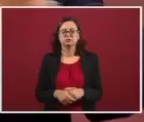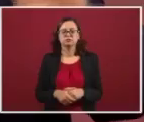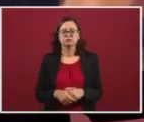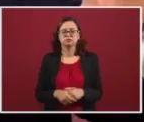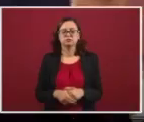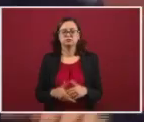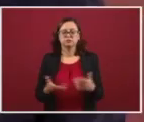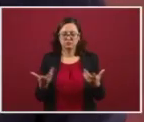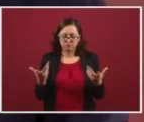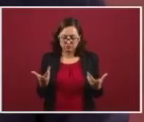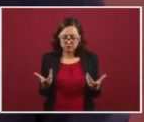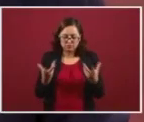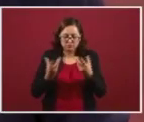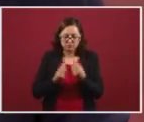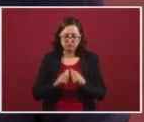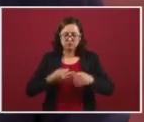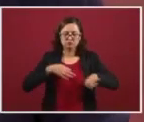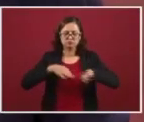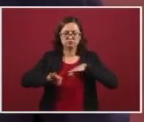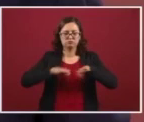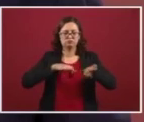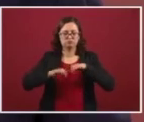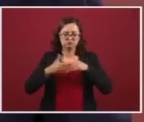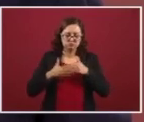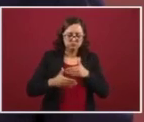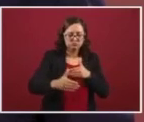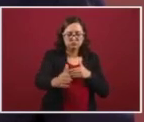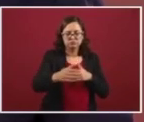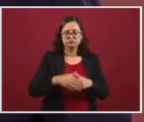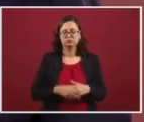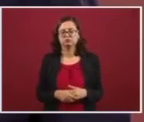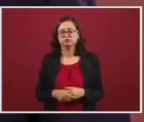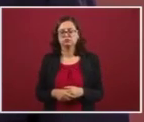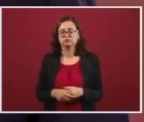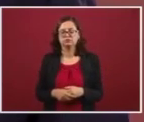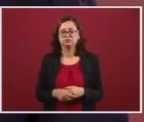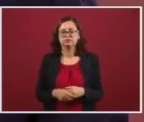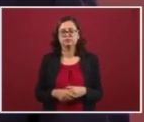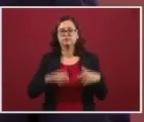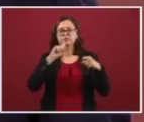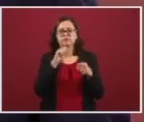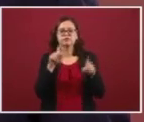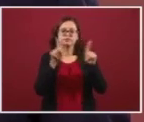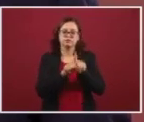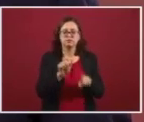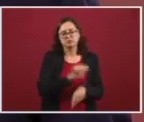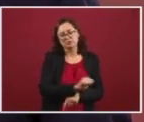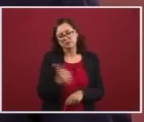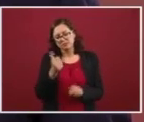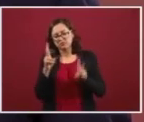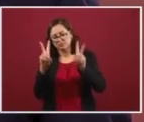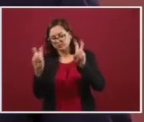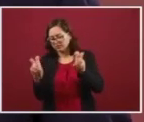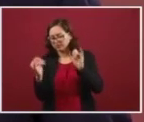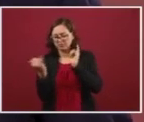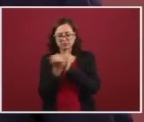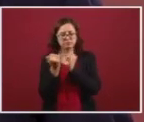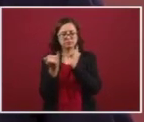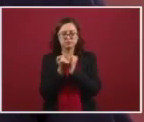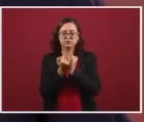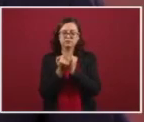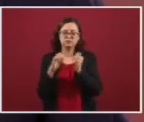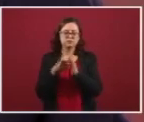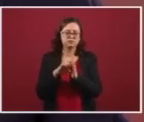trabajamos de manera coordinada. Y así también en otros campos. Por